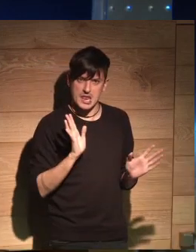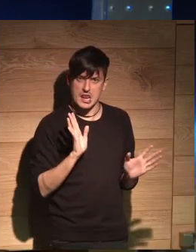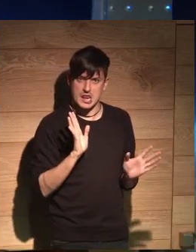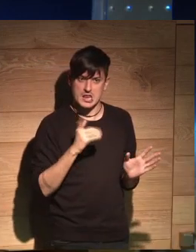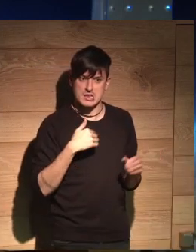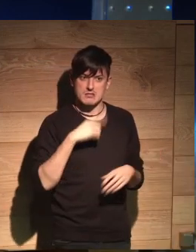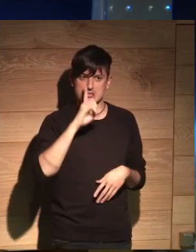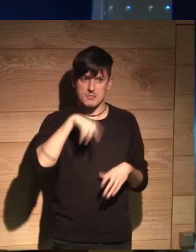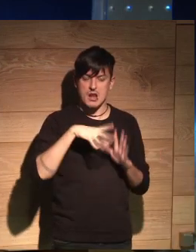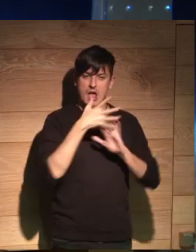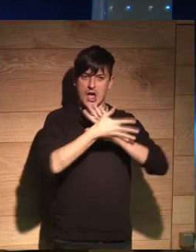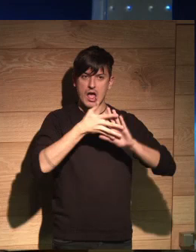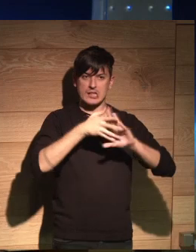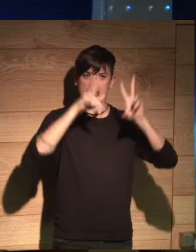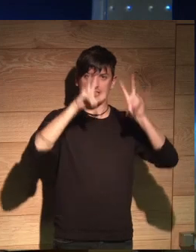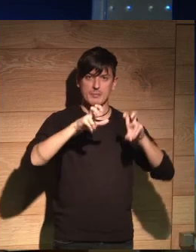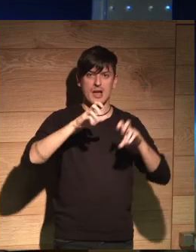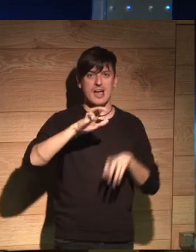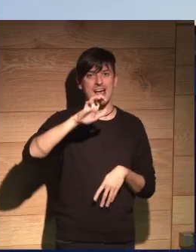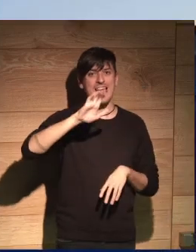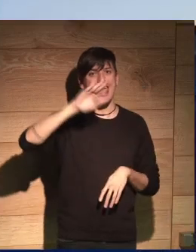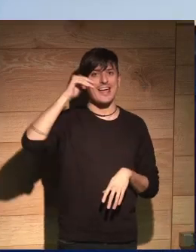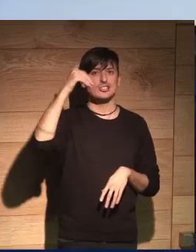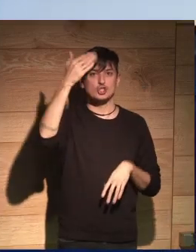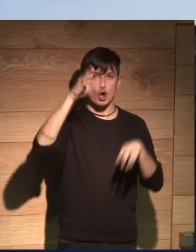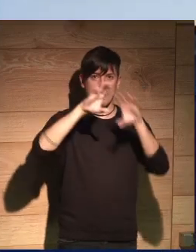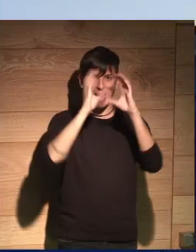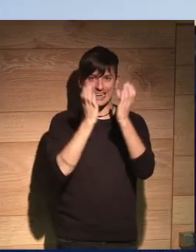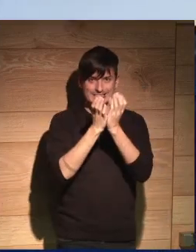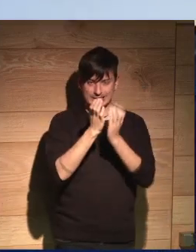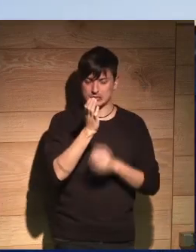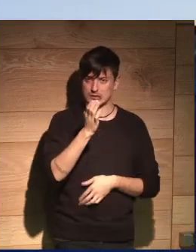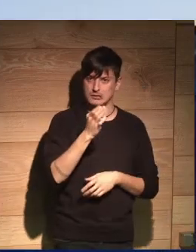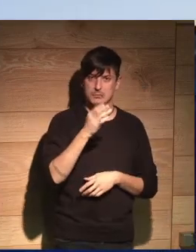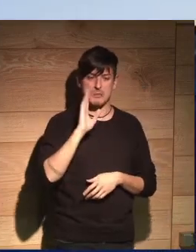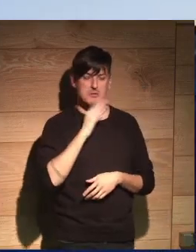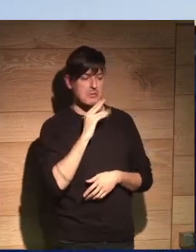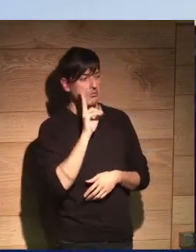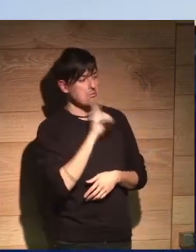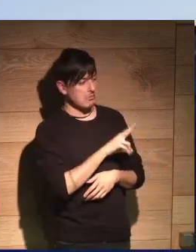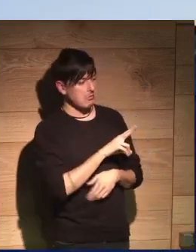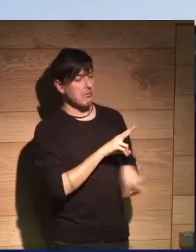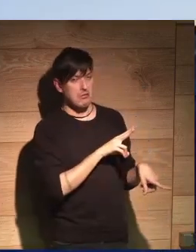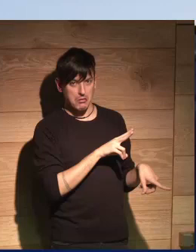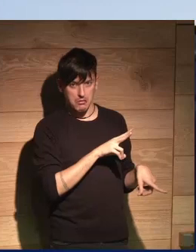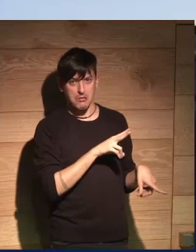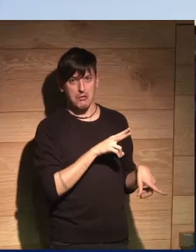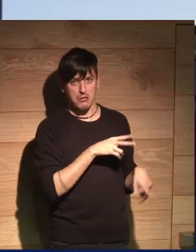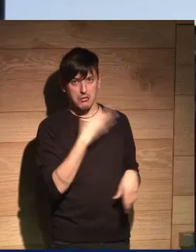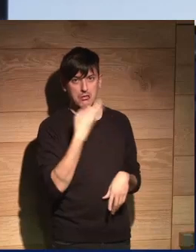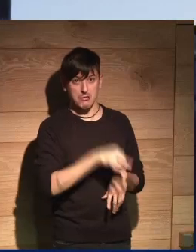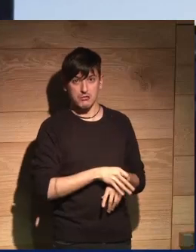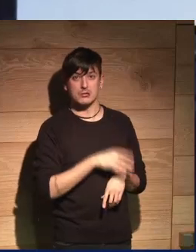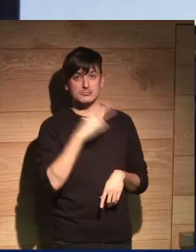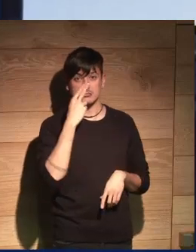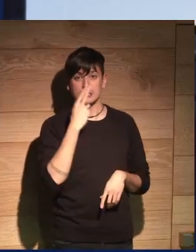del tema de los exoplanetas porque salió una noticia en el periódico y mi madre también me miraba diciendo, muy apasionante este tema, ¿vale? Y yo le intentaba convencer que